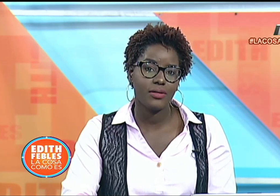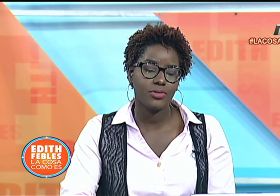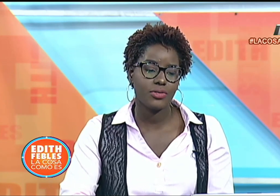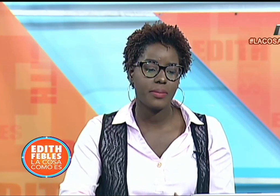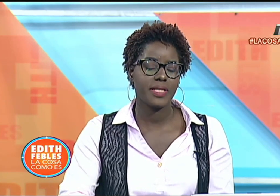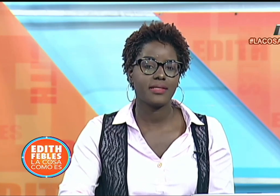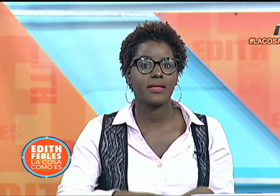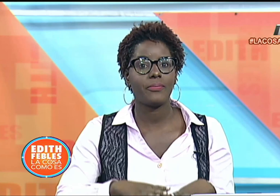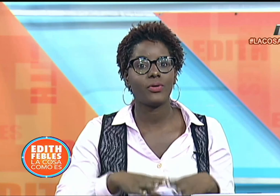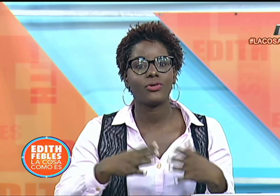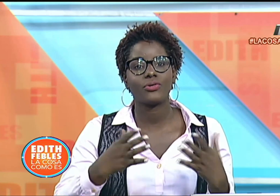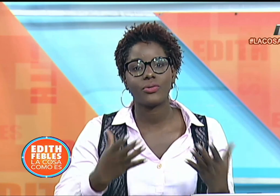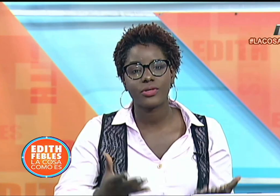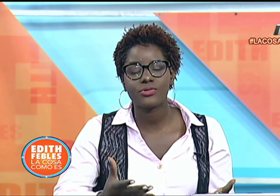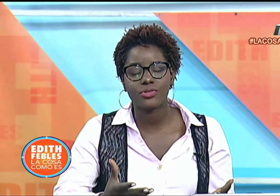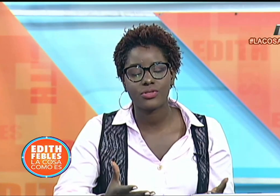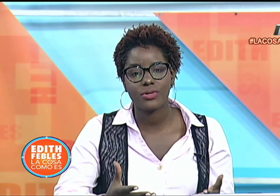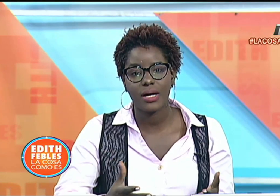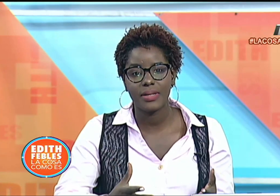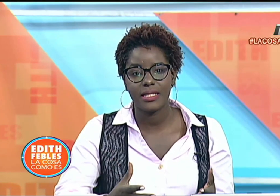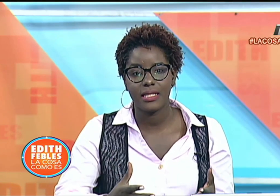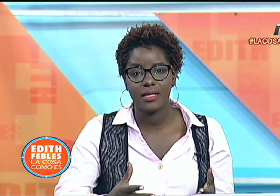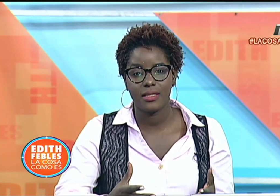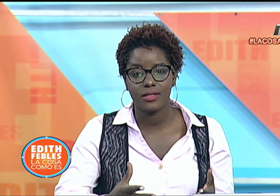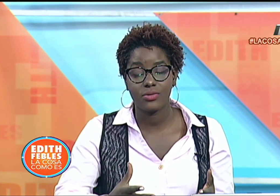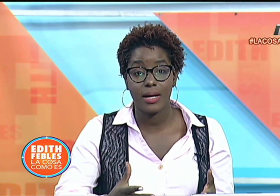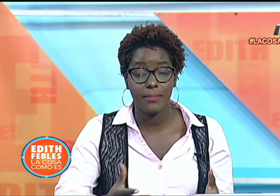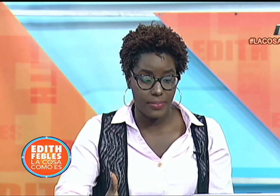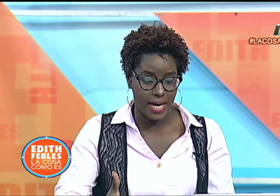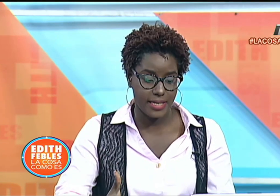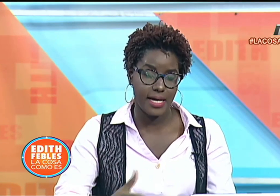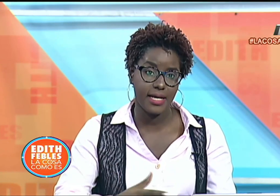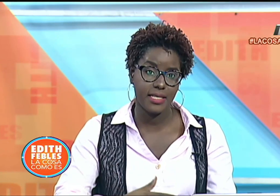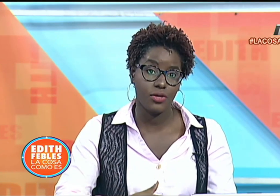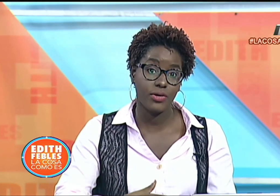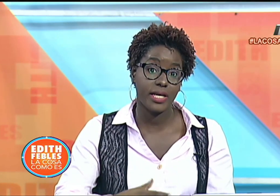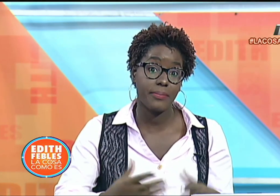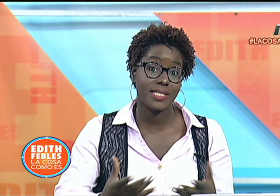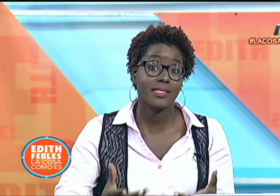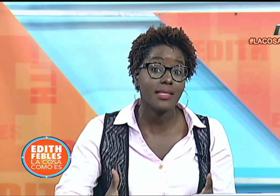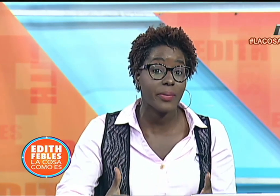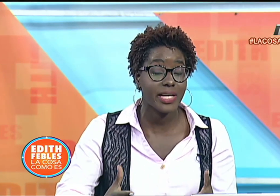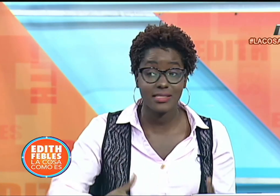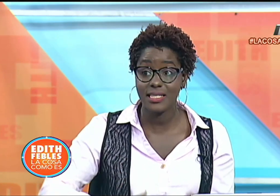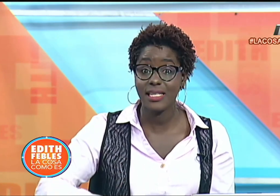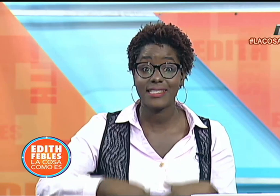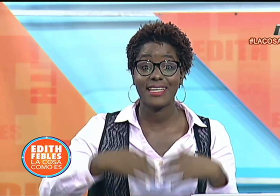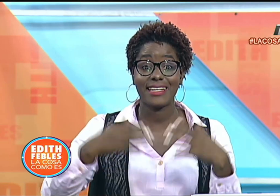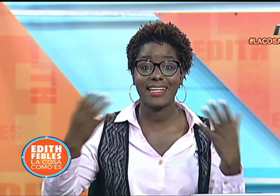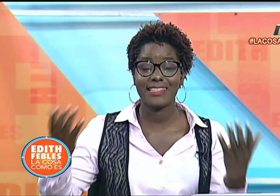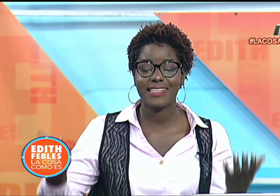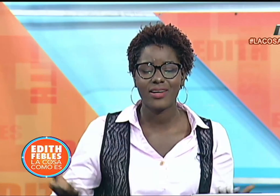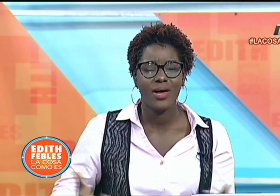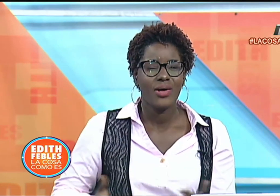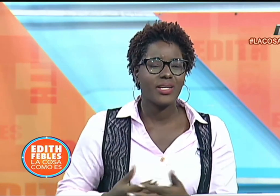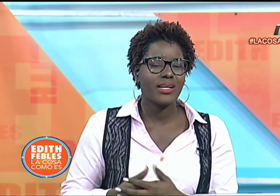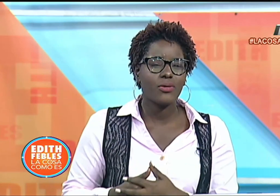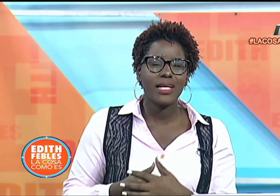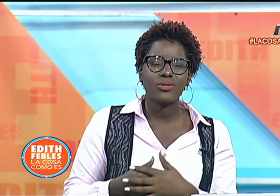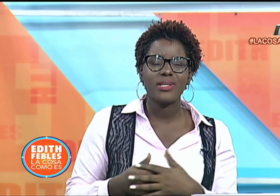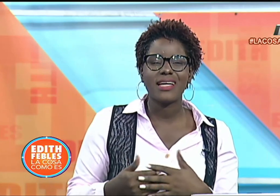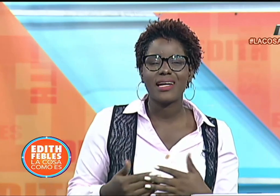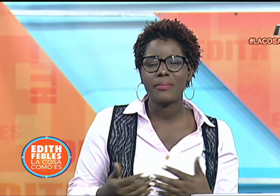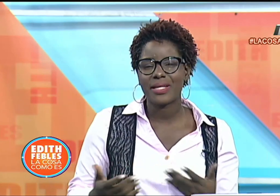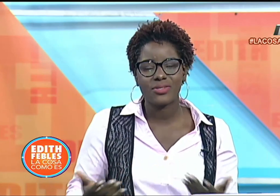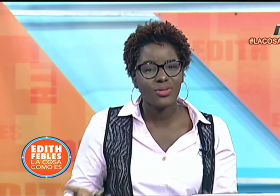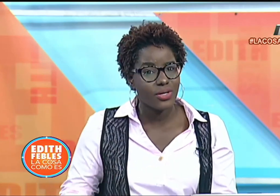mundial no solamente está por lo novedoso de su campaña y de lo que representa para Chile, ese renacer. ¿Te recuerdan